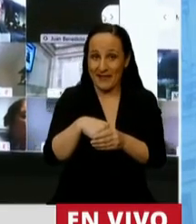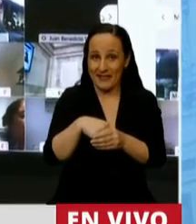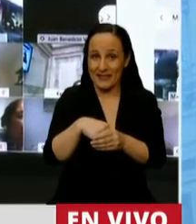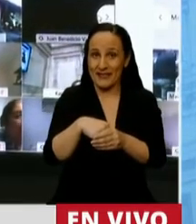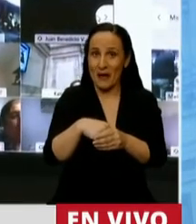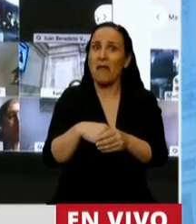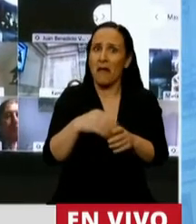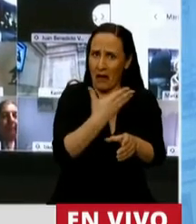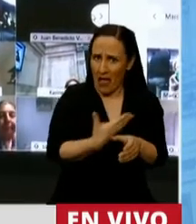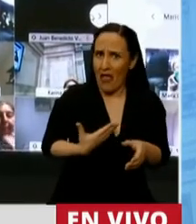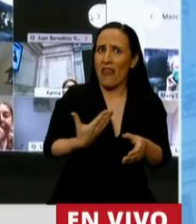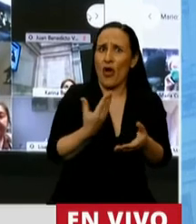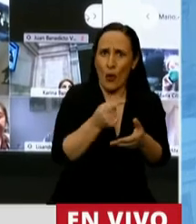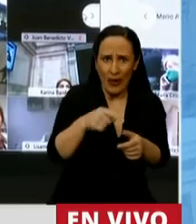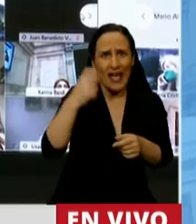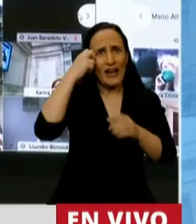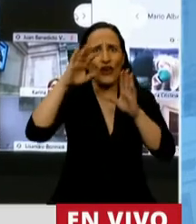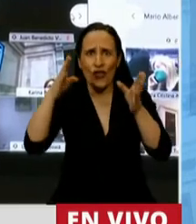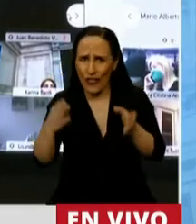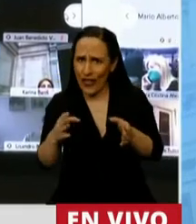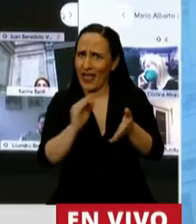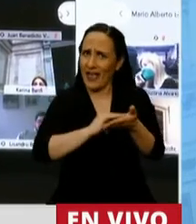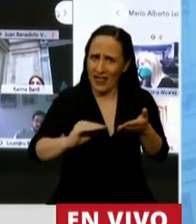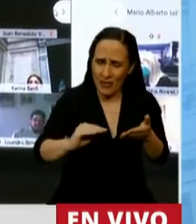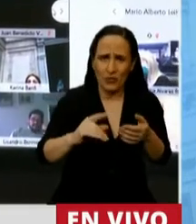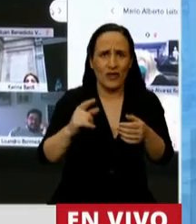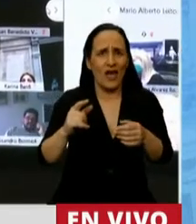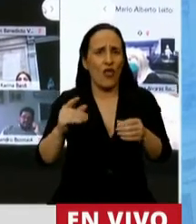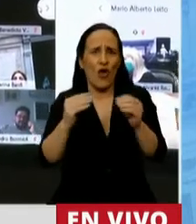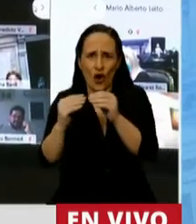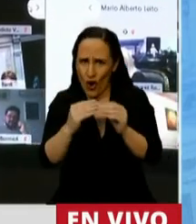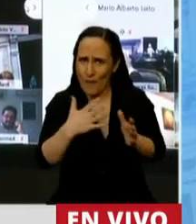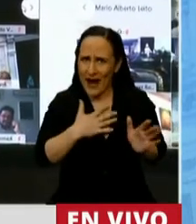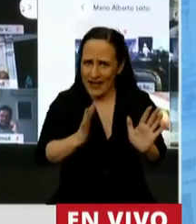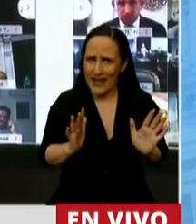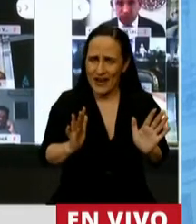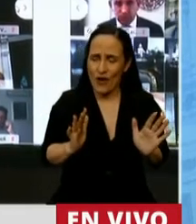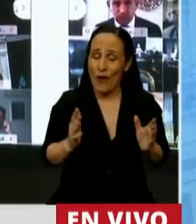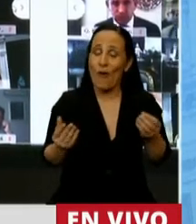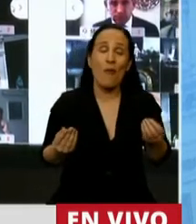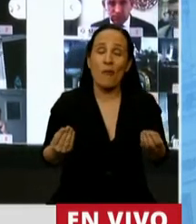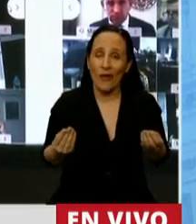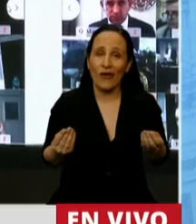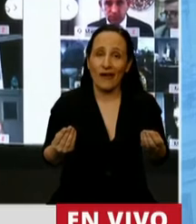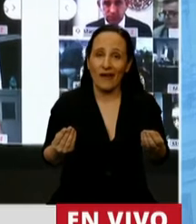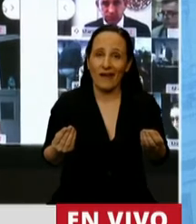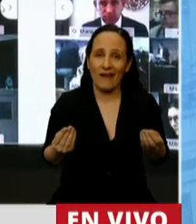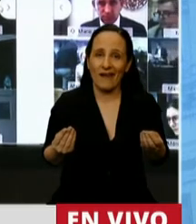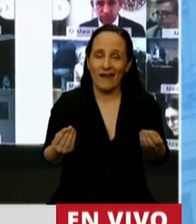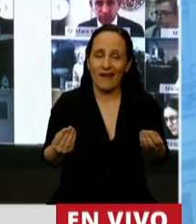del gobierno, de la Cámara, que fueron parte de la Cámara, que fueron nuestros compañeros, porque significa que de alguna